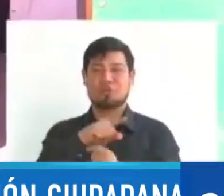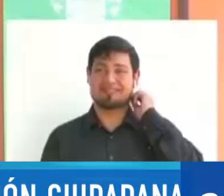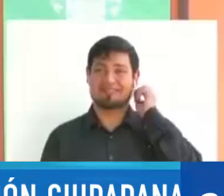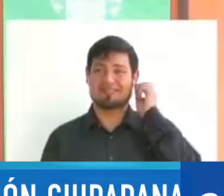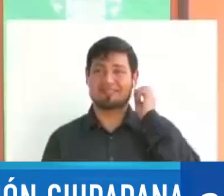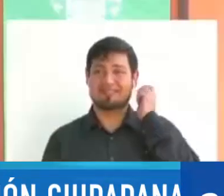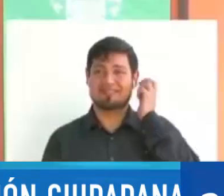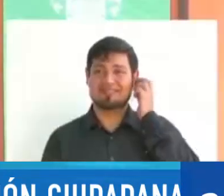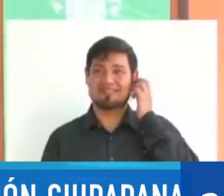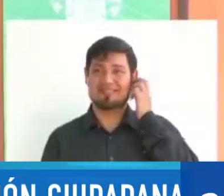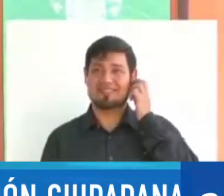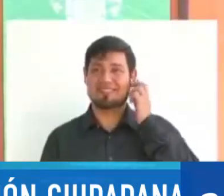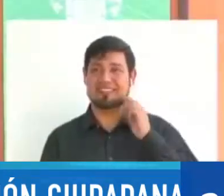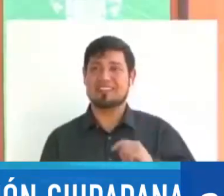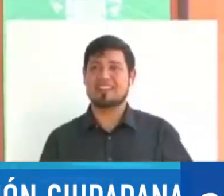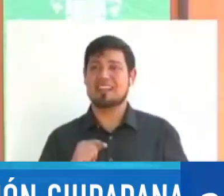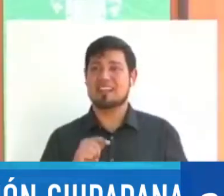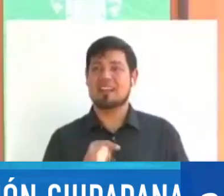Con un